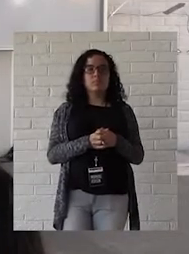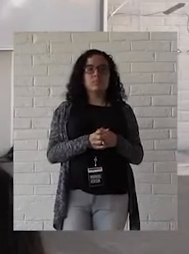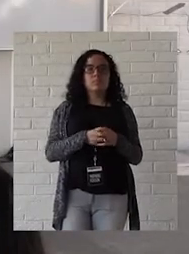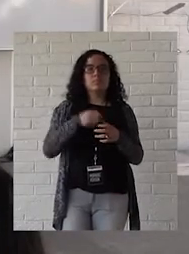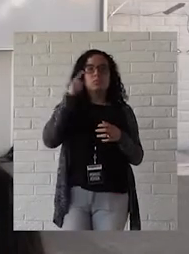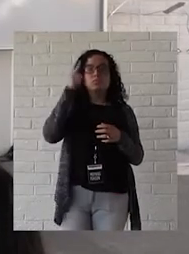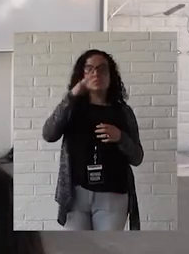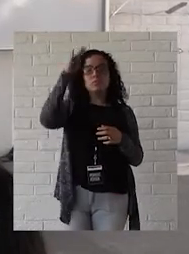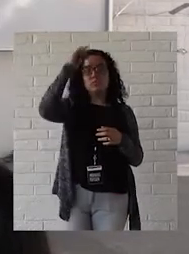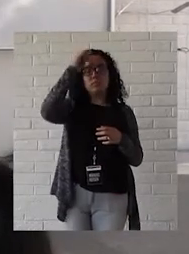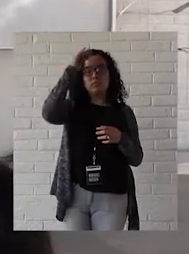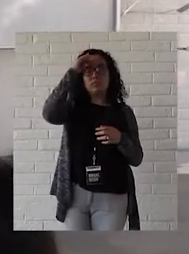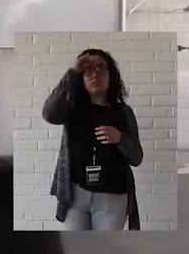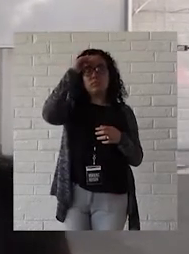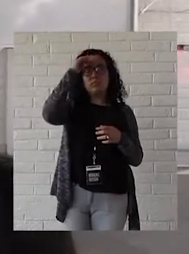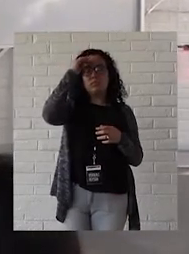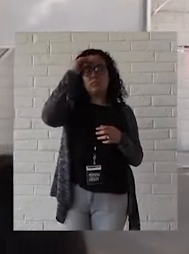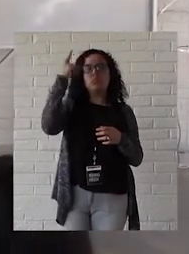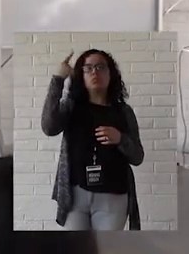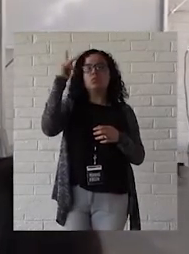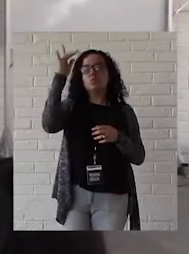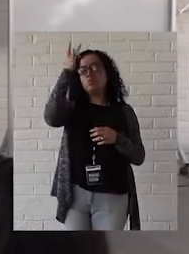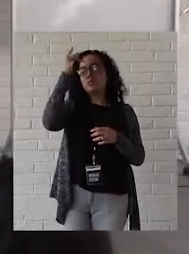pensar en. Piensa en tus cumpleaños.